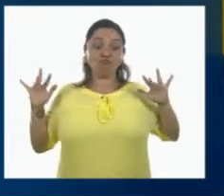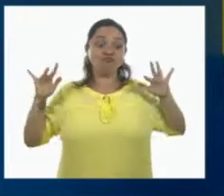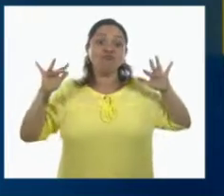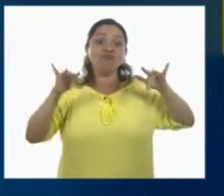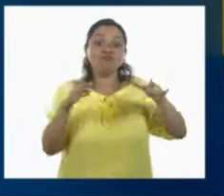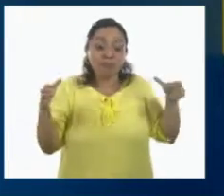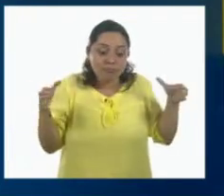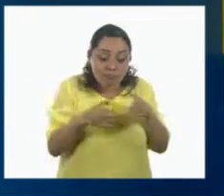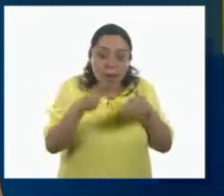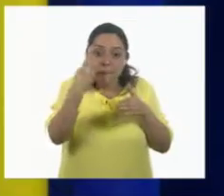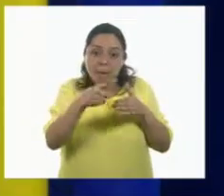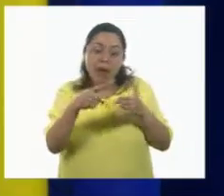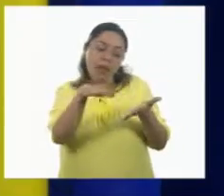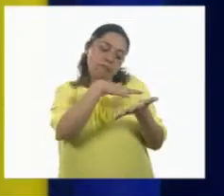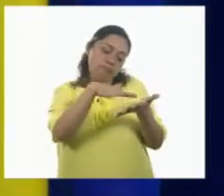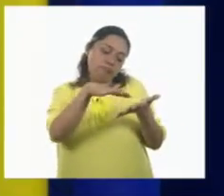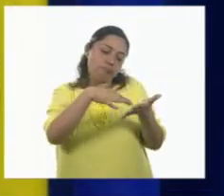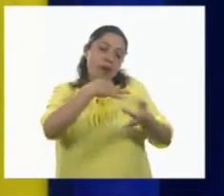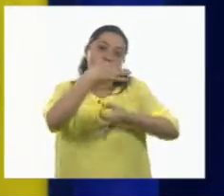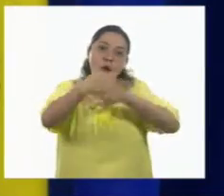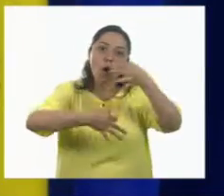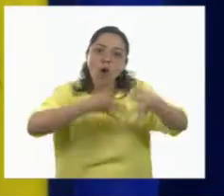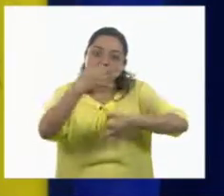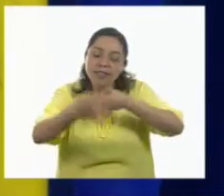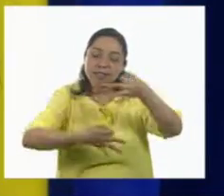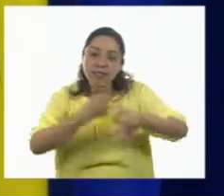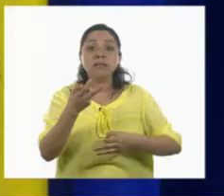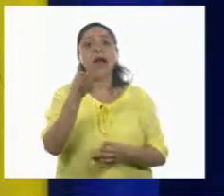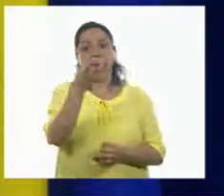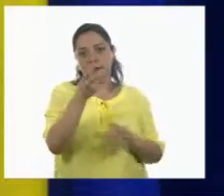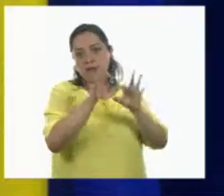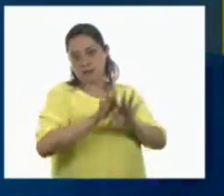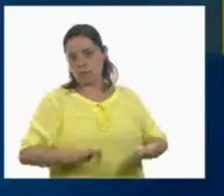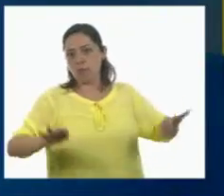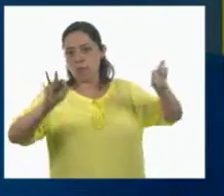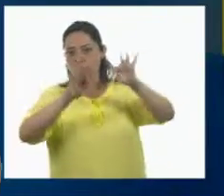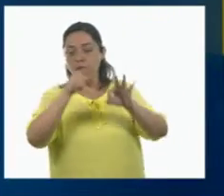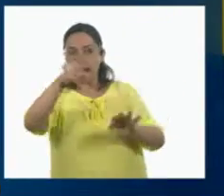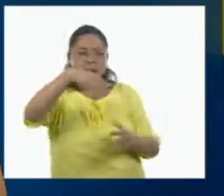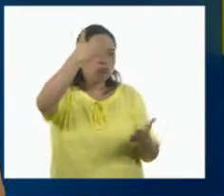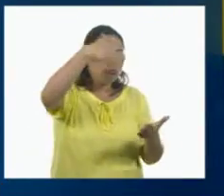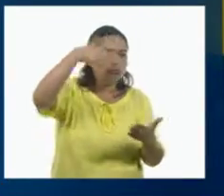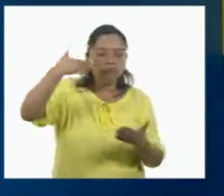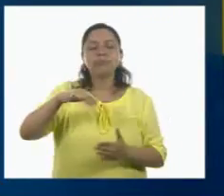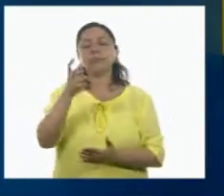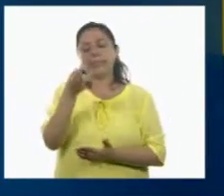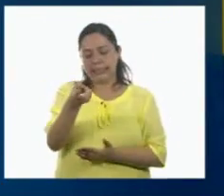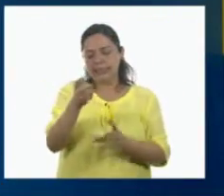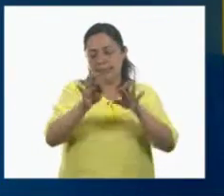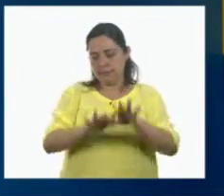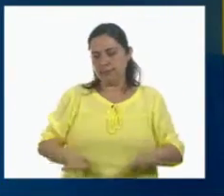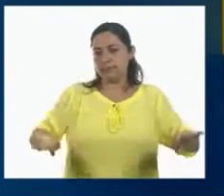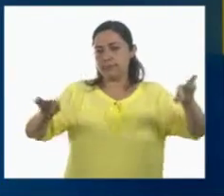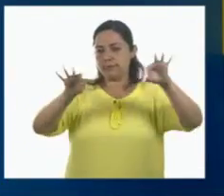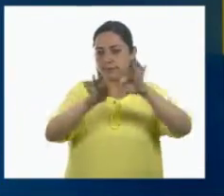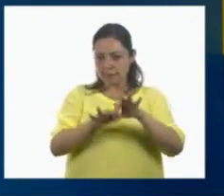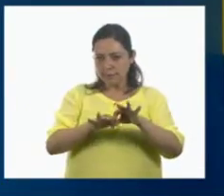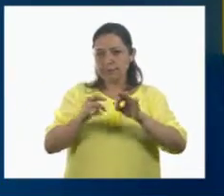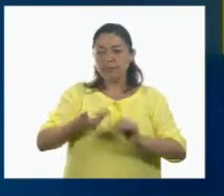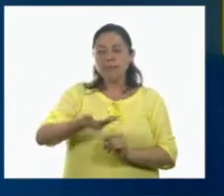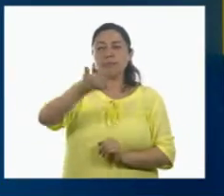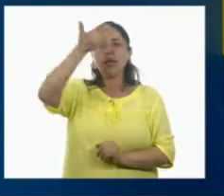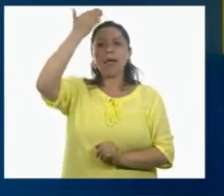noticias. Que es muy importante que estuvieran Eso es informados. muy importante porque en esa época ya empezaba